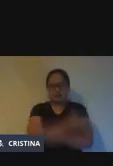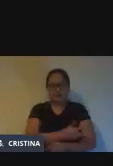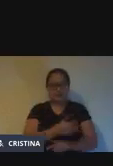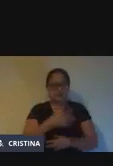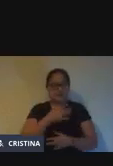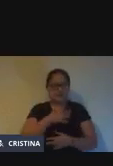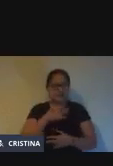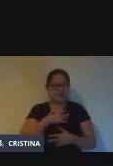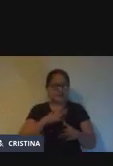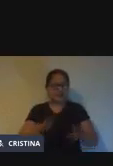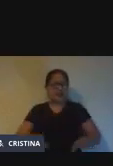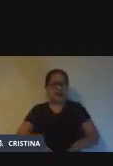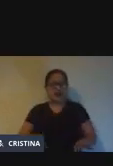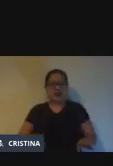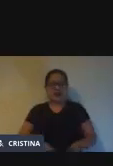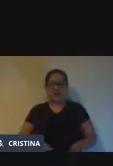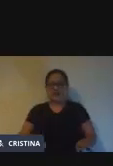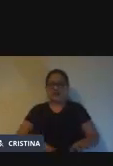personalidad neurótica,